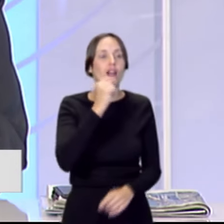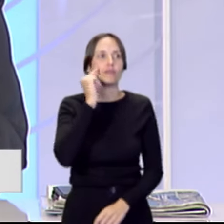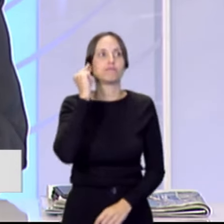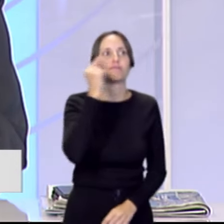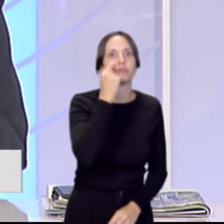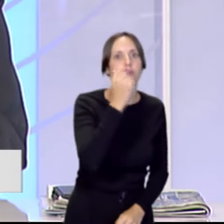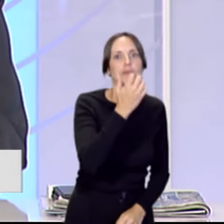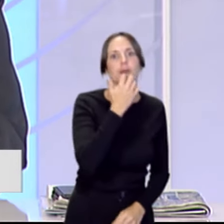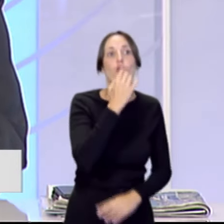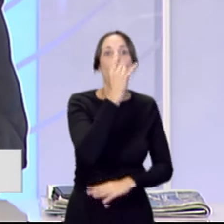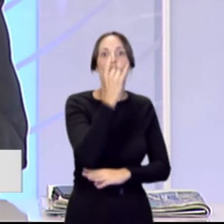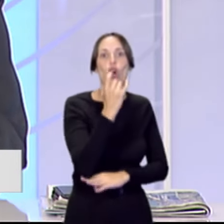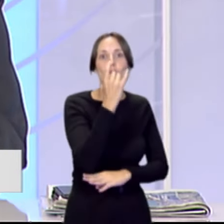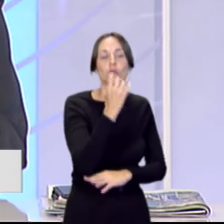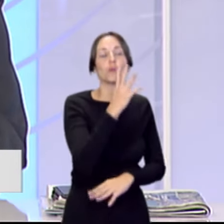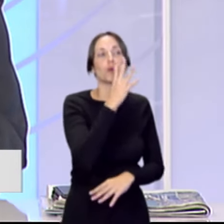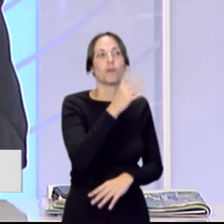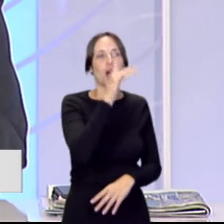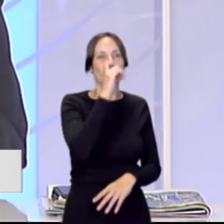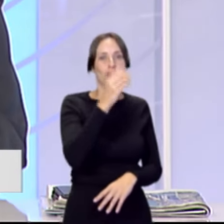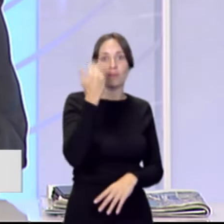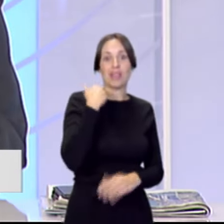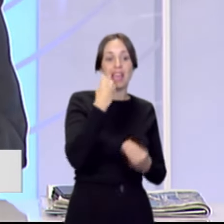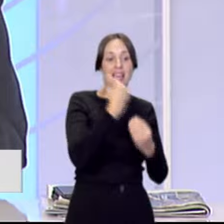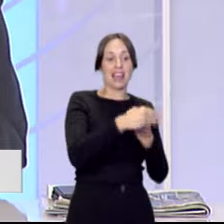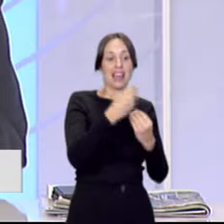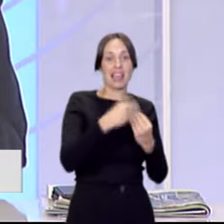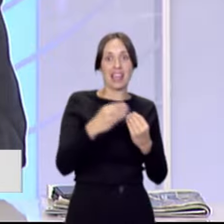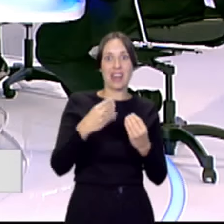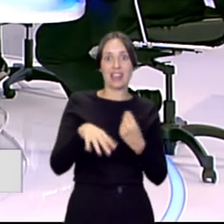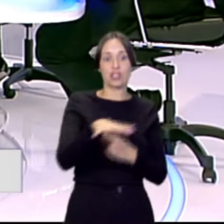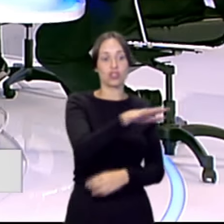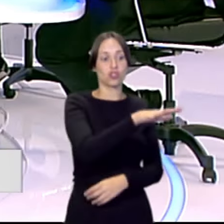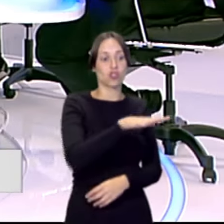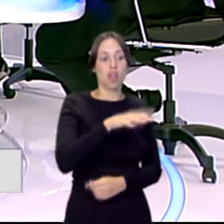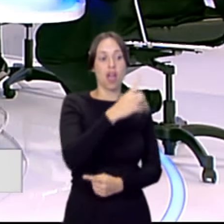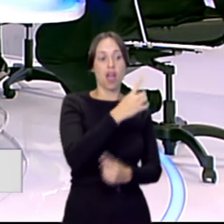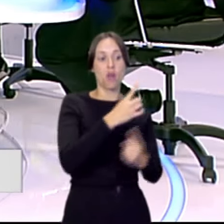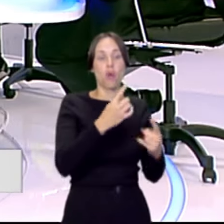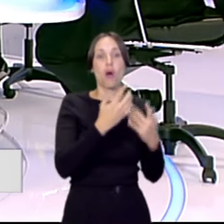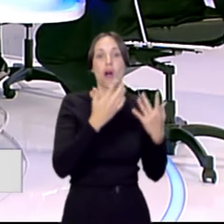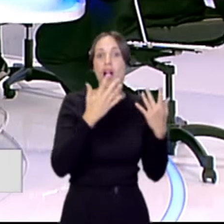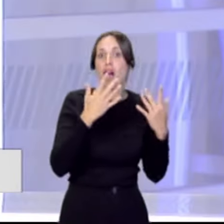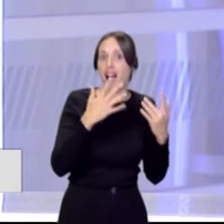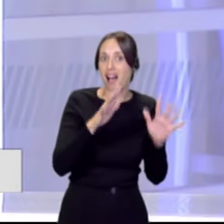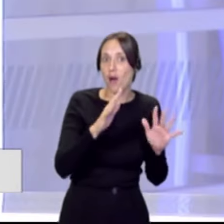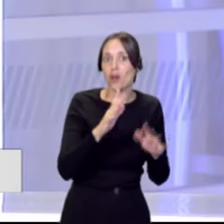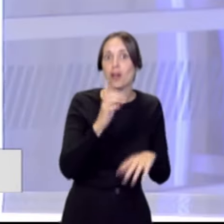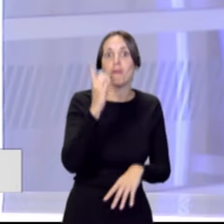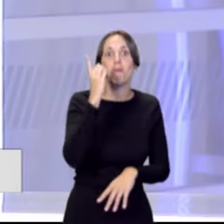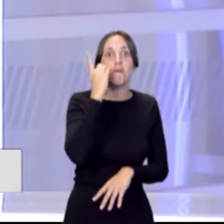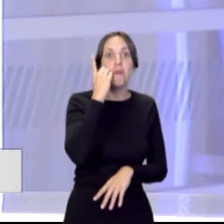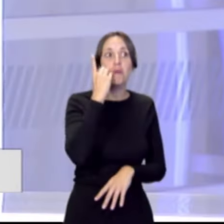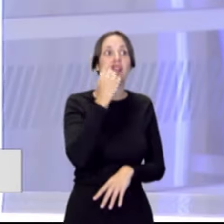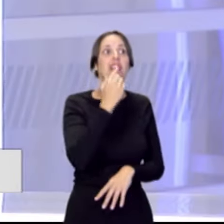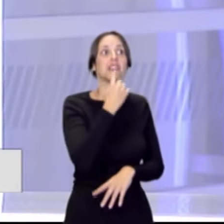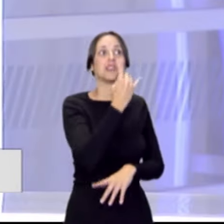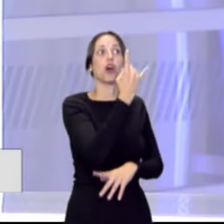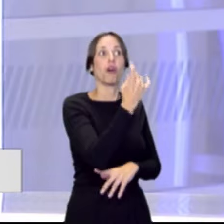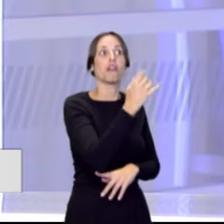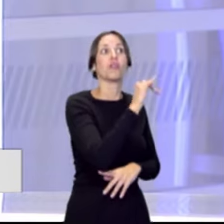cobertura. Yo recuerdo que en la isla de Gran Canaria había alguna zona donde, a pesar de que te estaba diciendo el teléfono que estabas en cobertura,